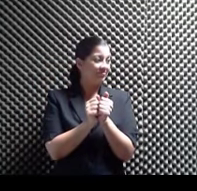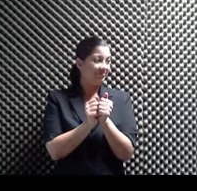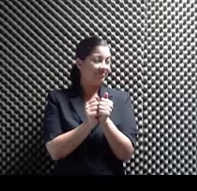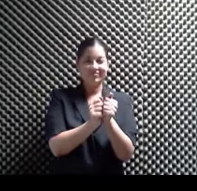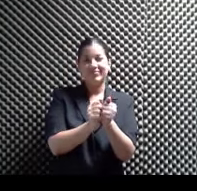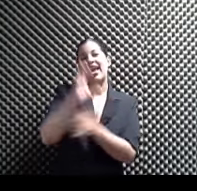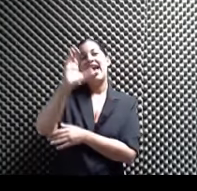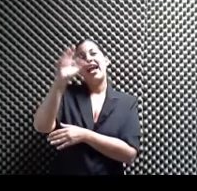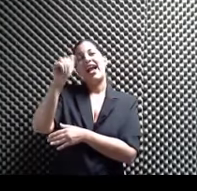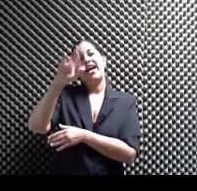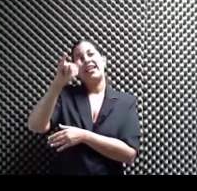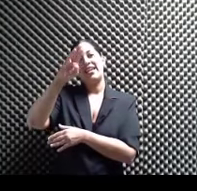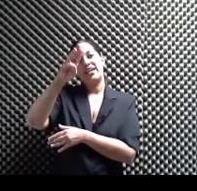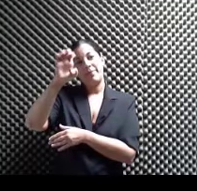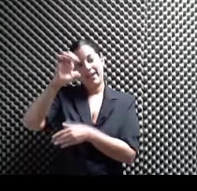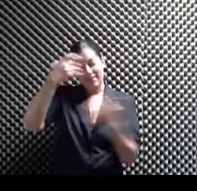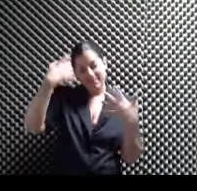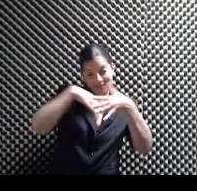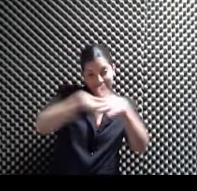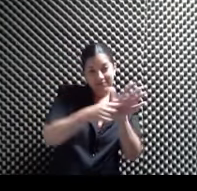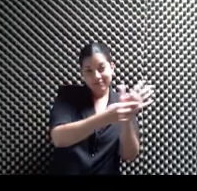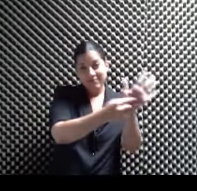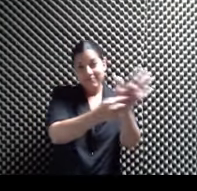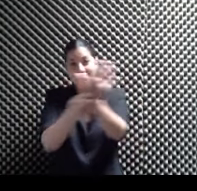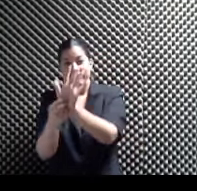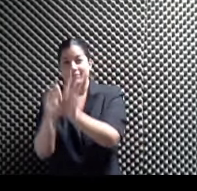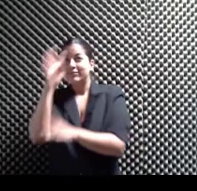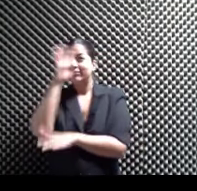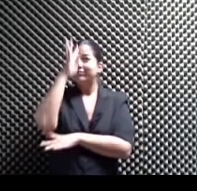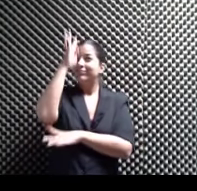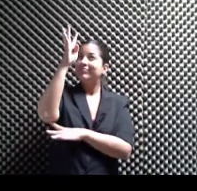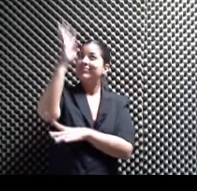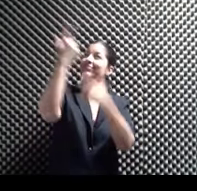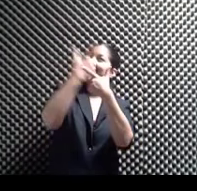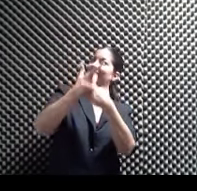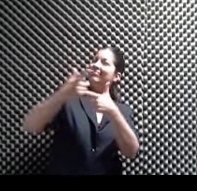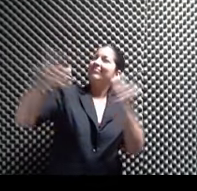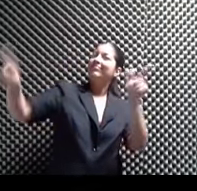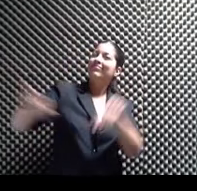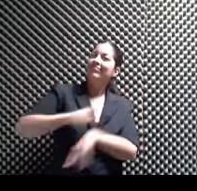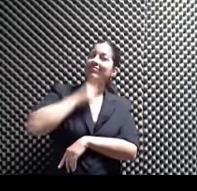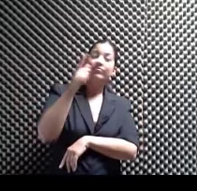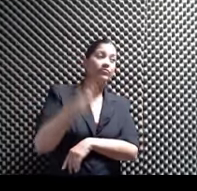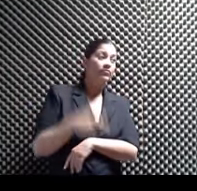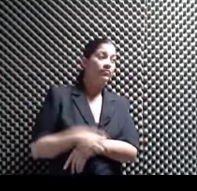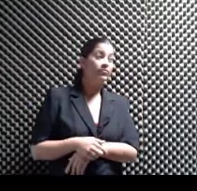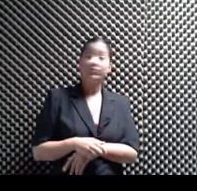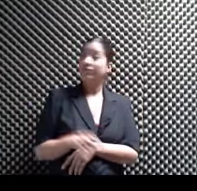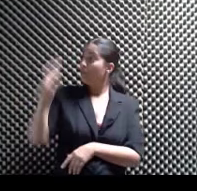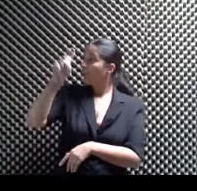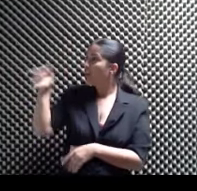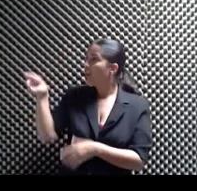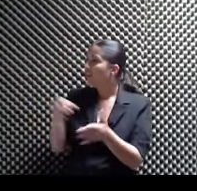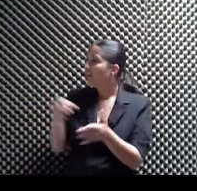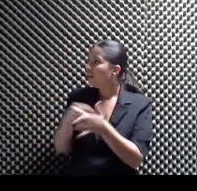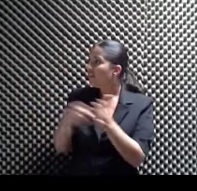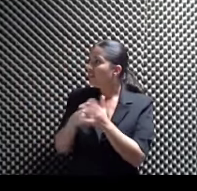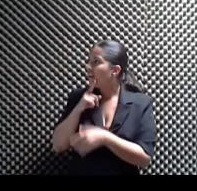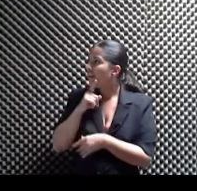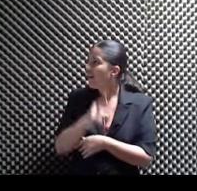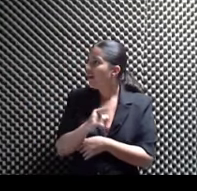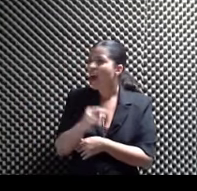realiza Un ejercicio De creatividad Libre Y sin cortapistas Tú le preguntas A Javier ¿Qué se corta pistas? A mí no me